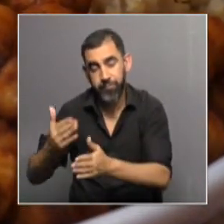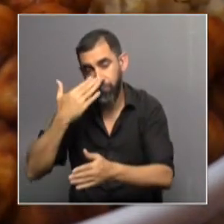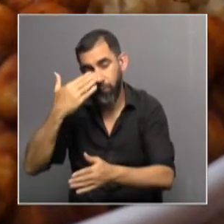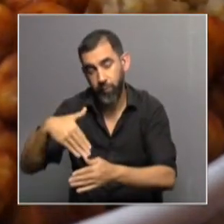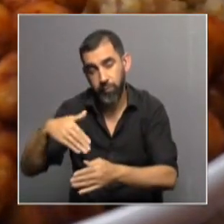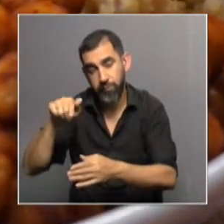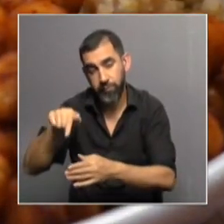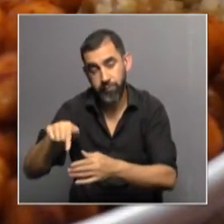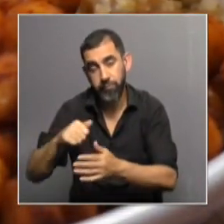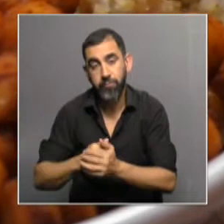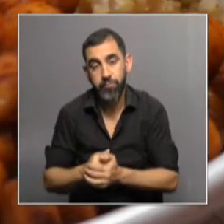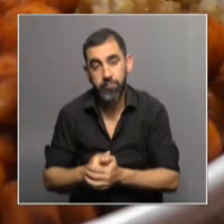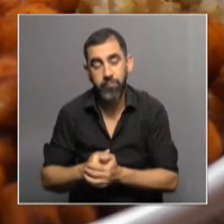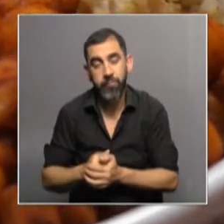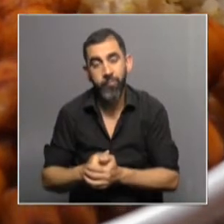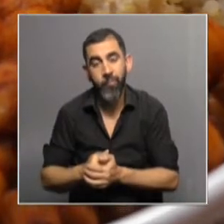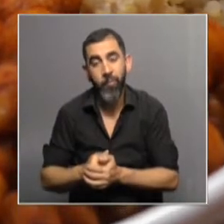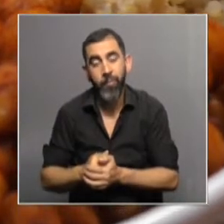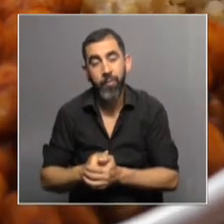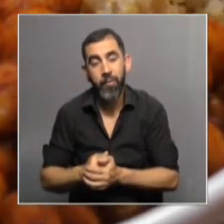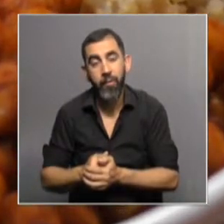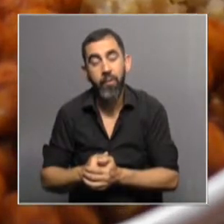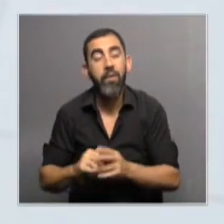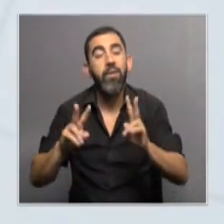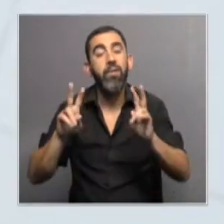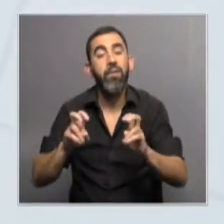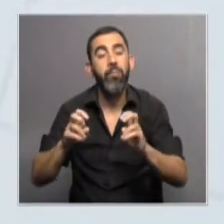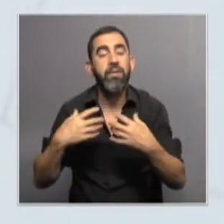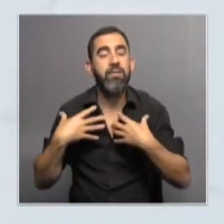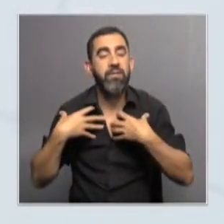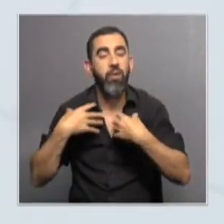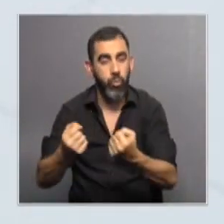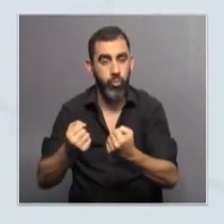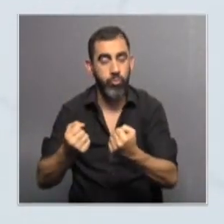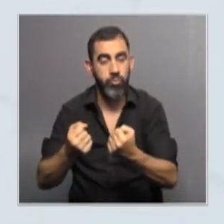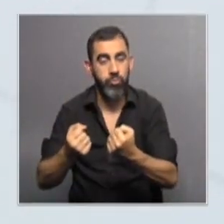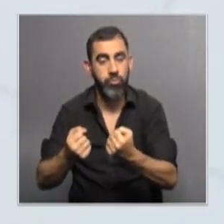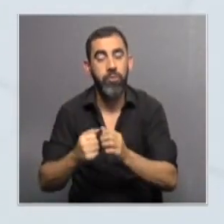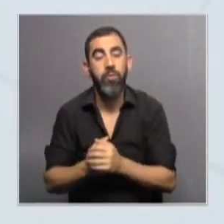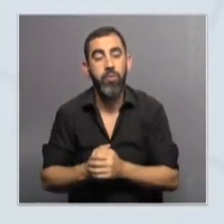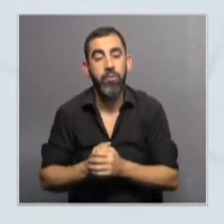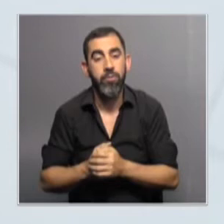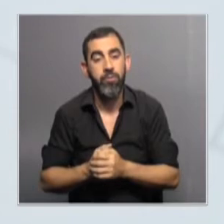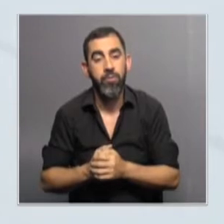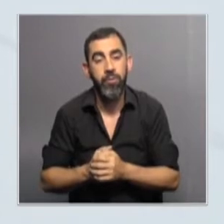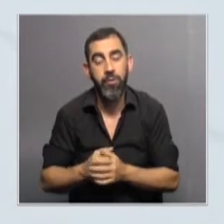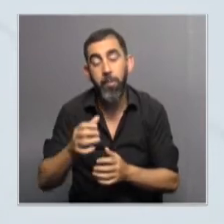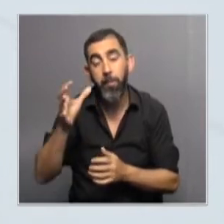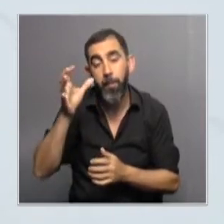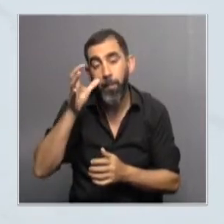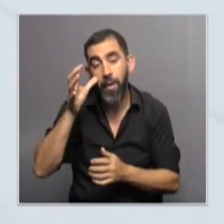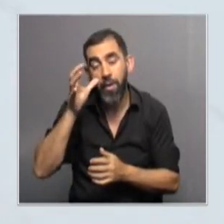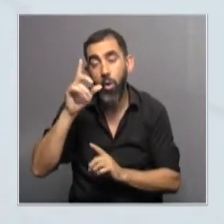genera habla sobre la parte de salud entonces vamos a decir el riesgo de algunas